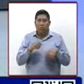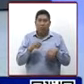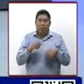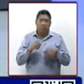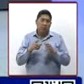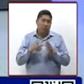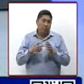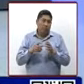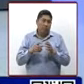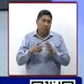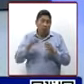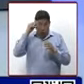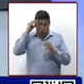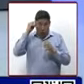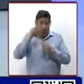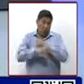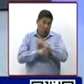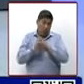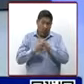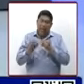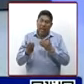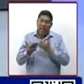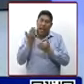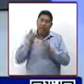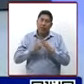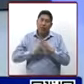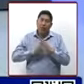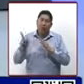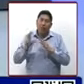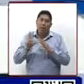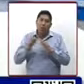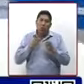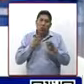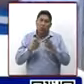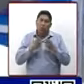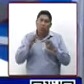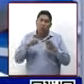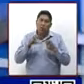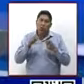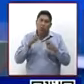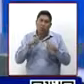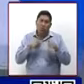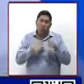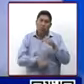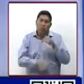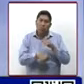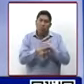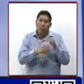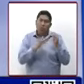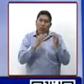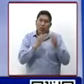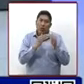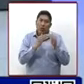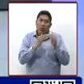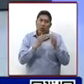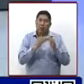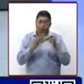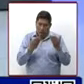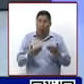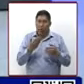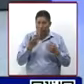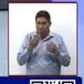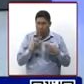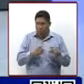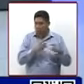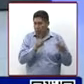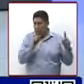domiciliaria, después escapó. Estaba a punto de escapar, nadie controlaba si se cumplía o no esa detención domiciliaria. Y aquí hay dos casos, ¿no?